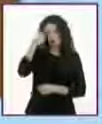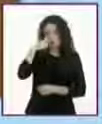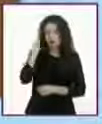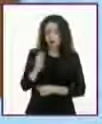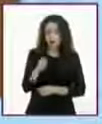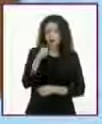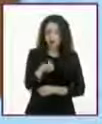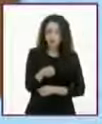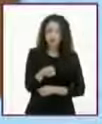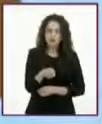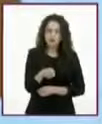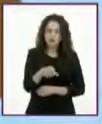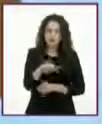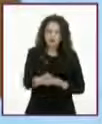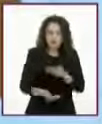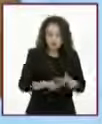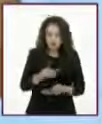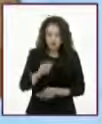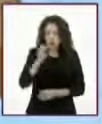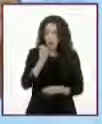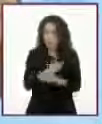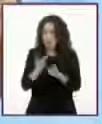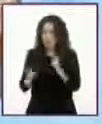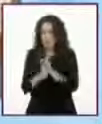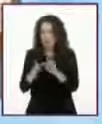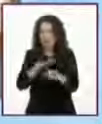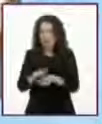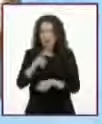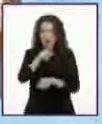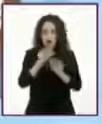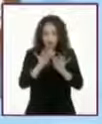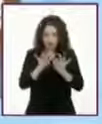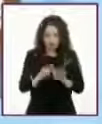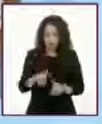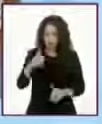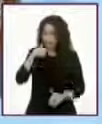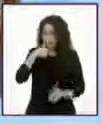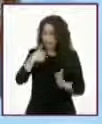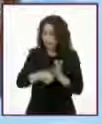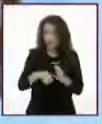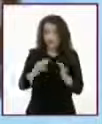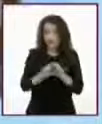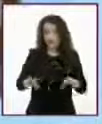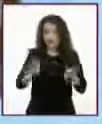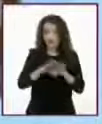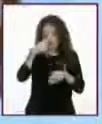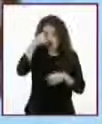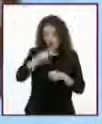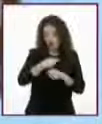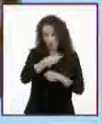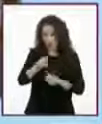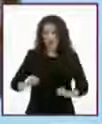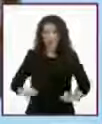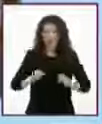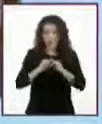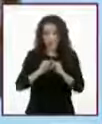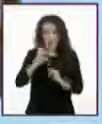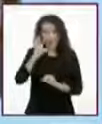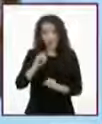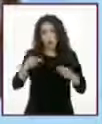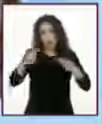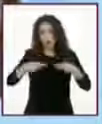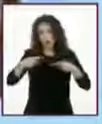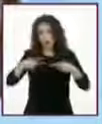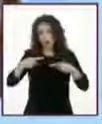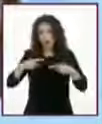que las cartas formales son una manera de dirigirte a una institución o a una figura de autoridad de forma respetuosa y seria. Pon